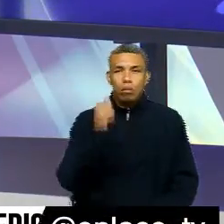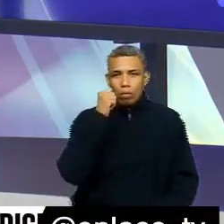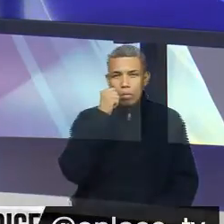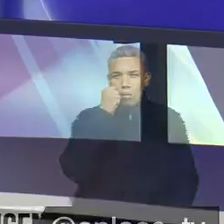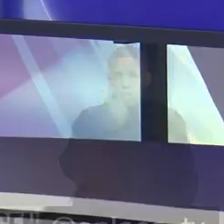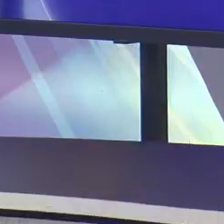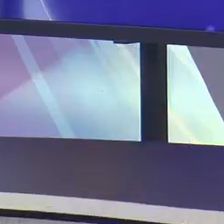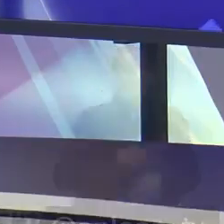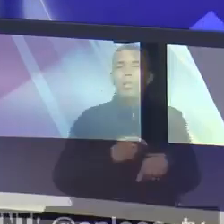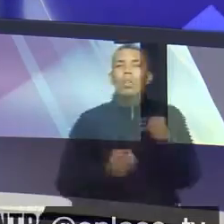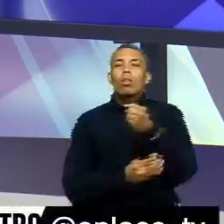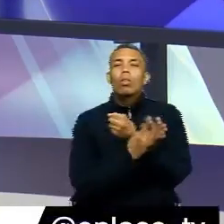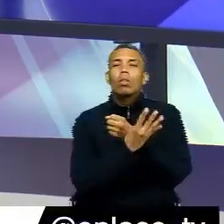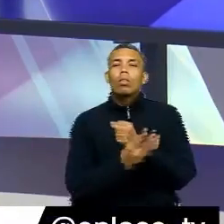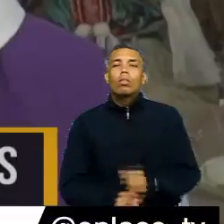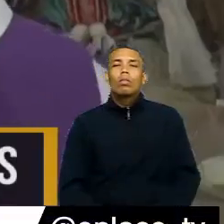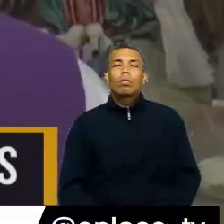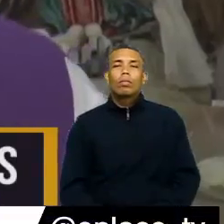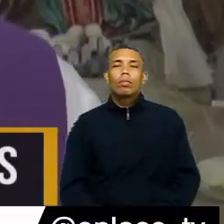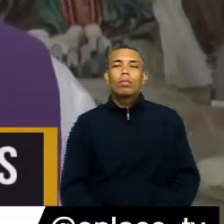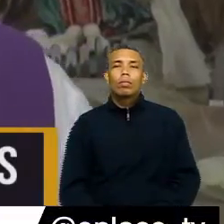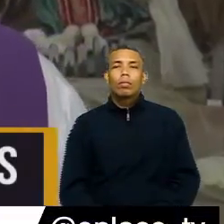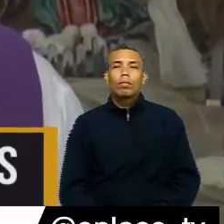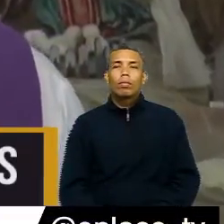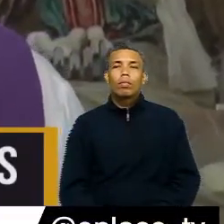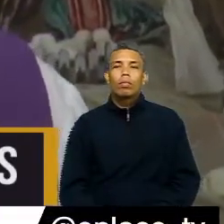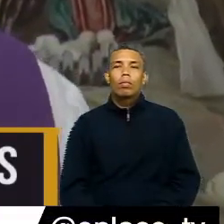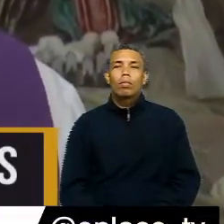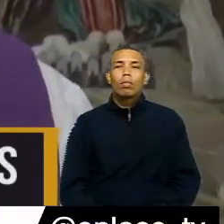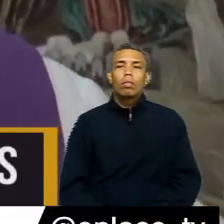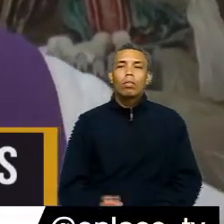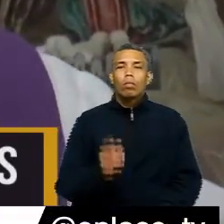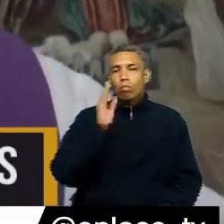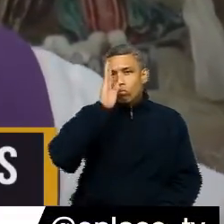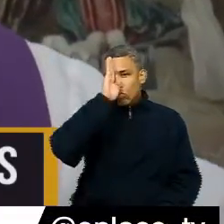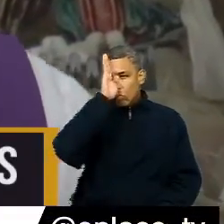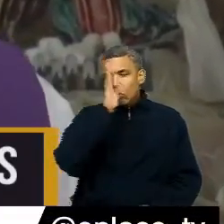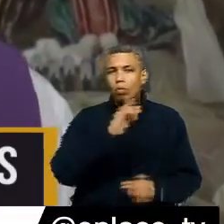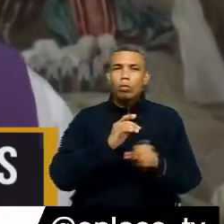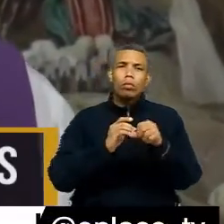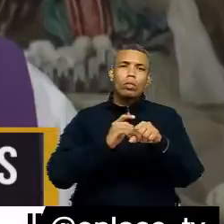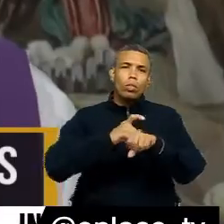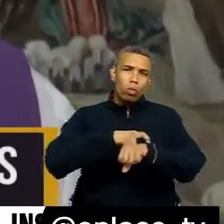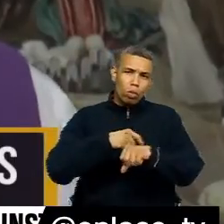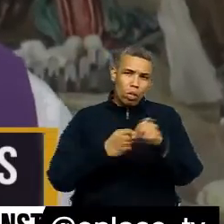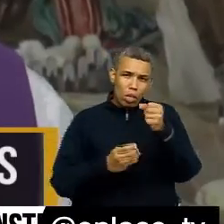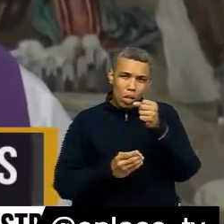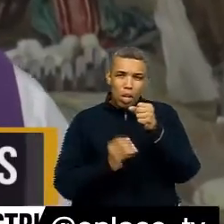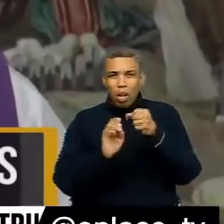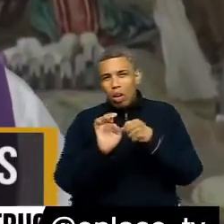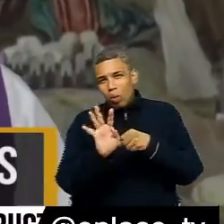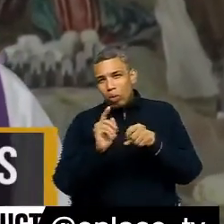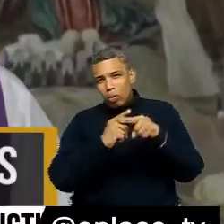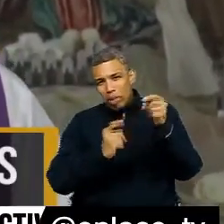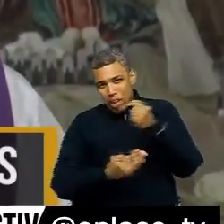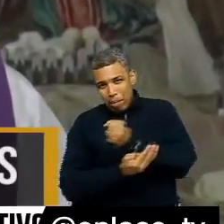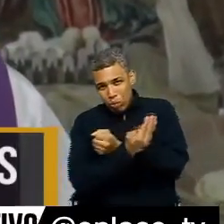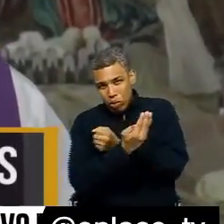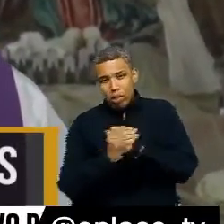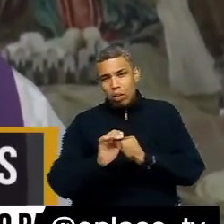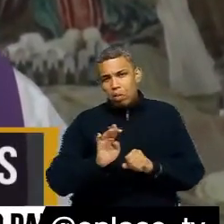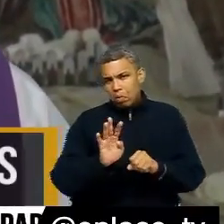mañana. Es una costumbre a las 4:30 de la mañana siempre en todas las parroquias de nuestra ciudad madrugar a la Santa Eucaristía,